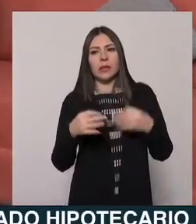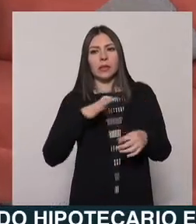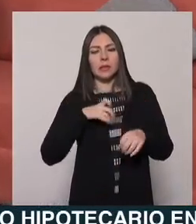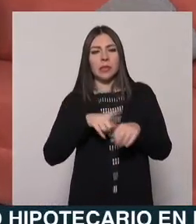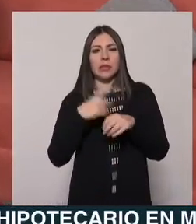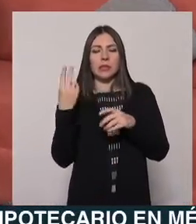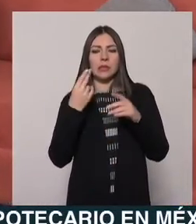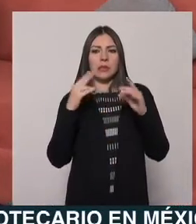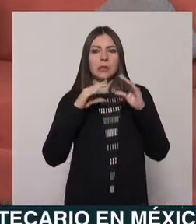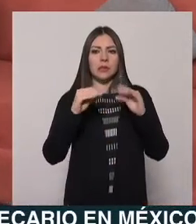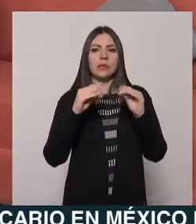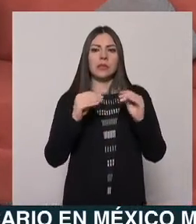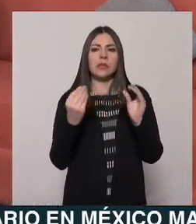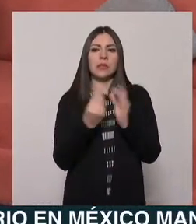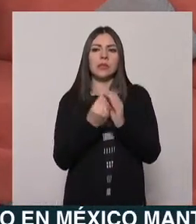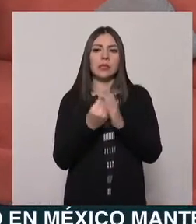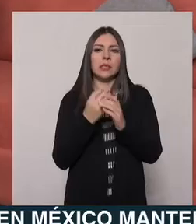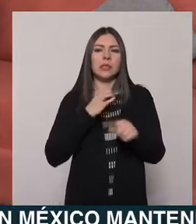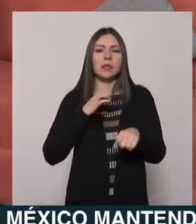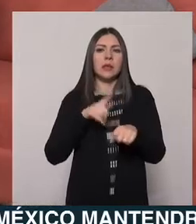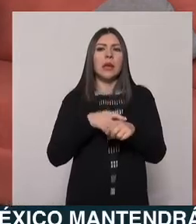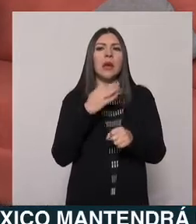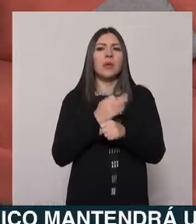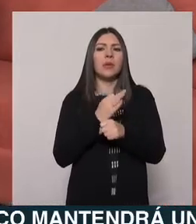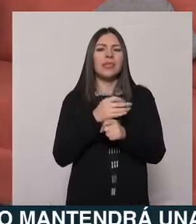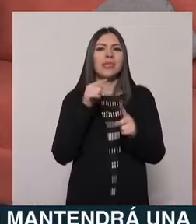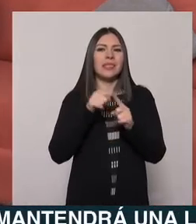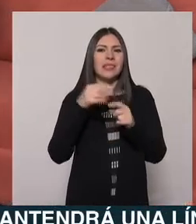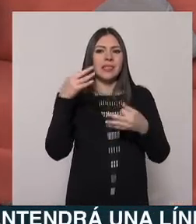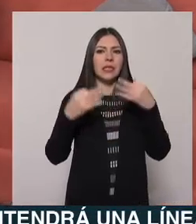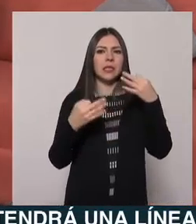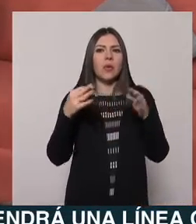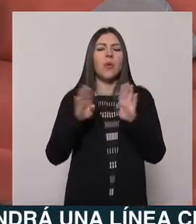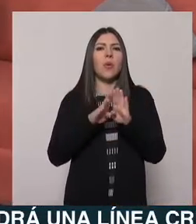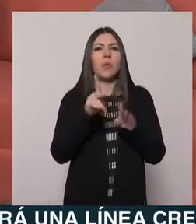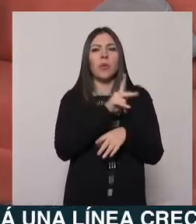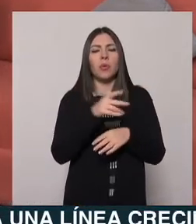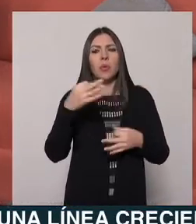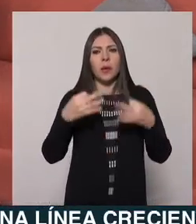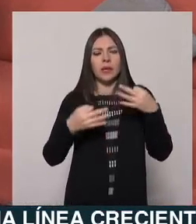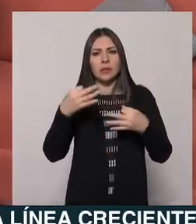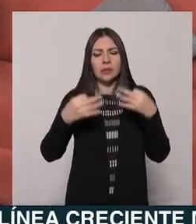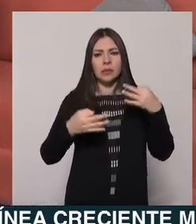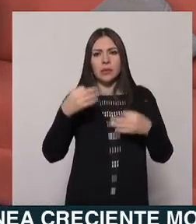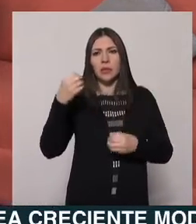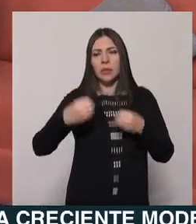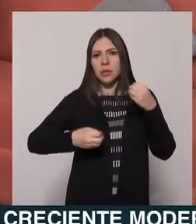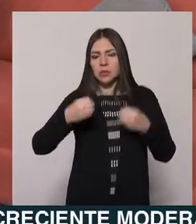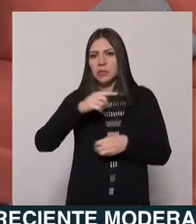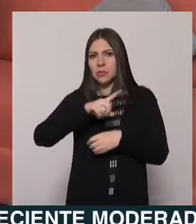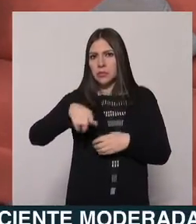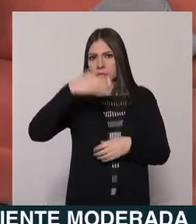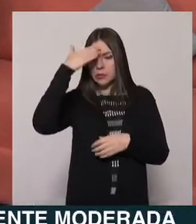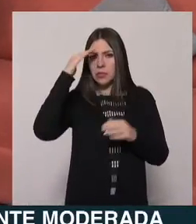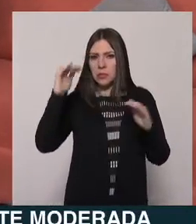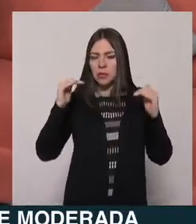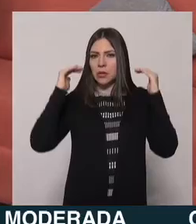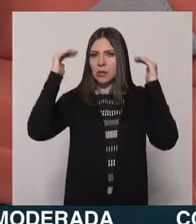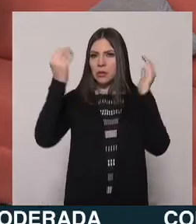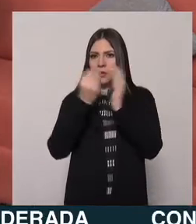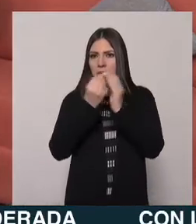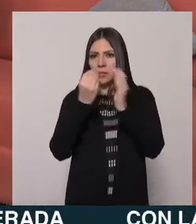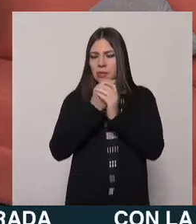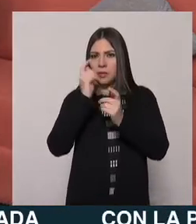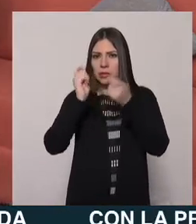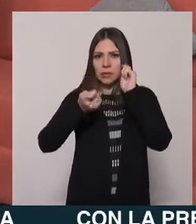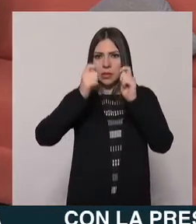una capacitación especializada. ¿Cómo vamos en este tema en el tribunal? ¿Nuestros juzgadores, jueces, magistrados están capacitados en este tema en